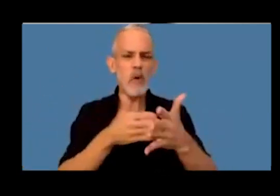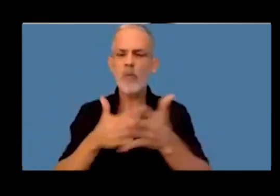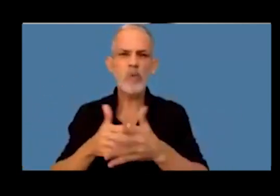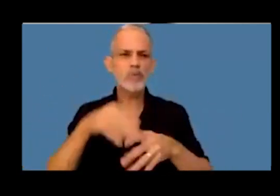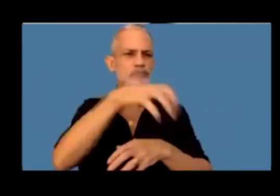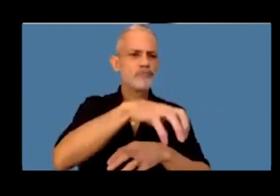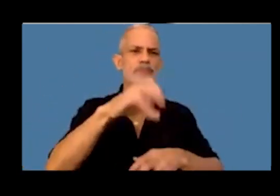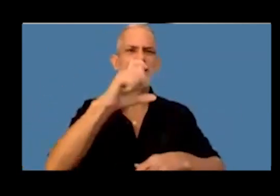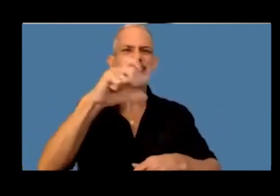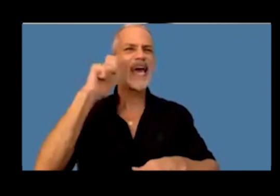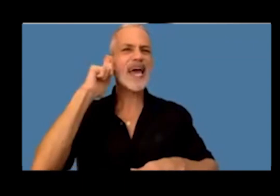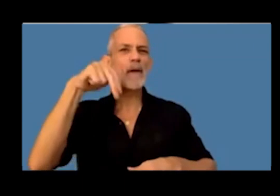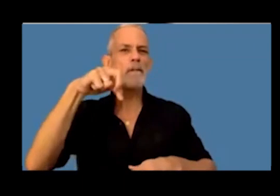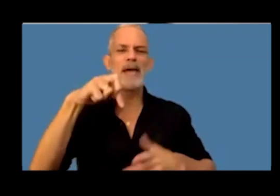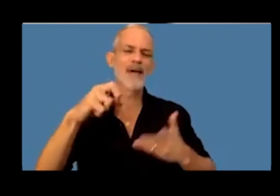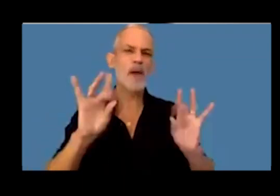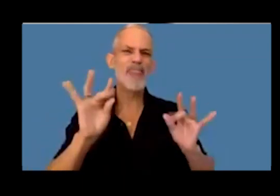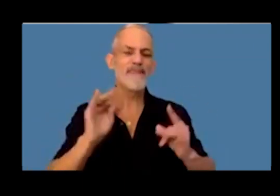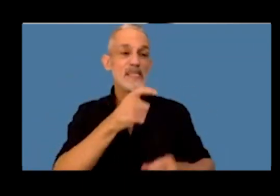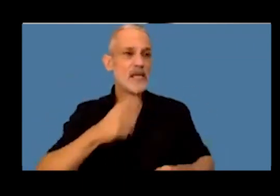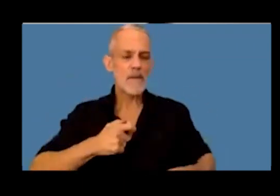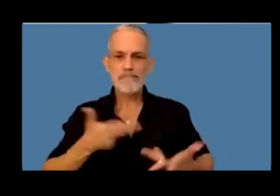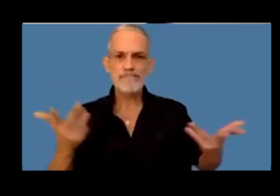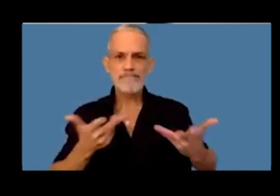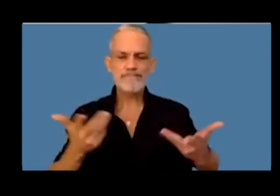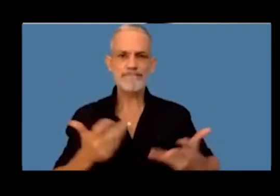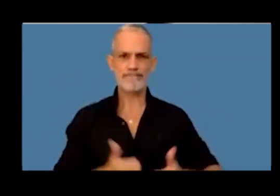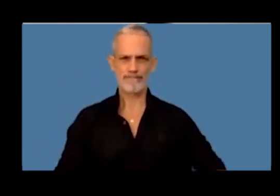participación, todavía no tuve ninguna suerte.